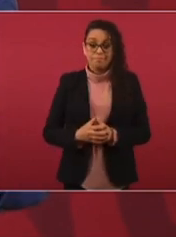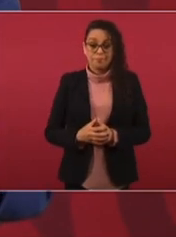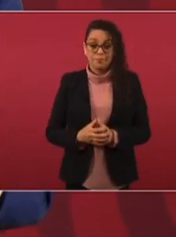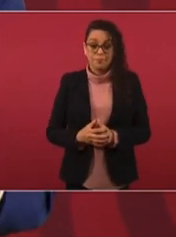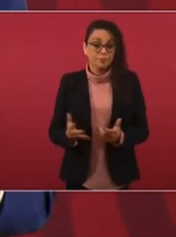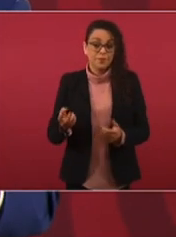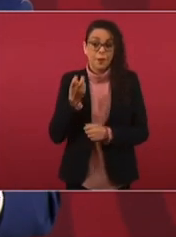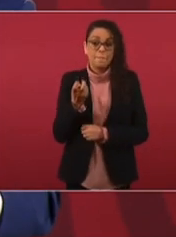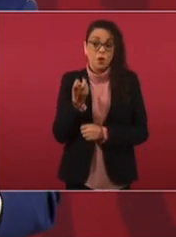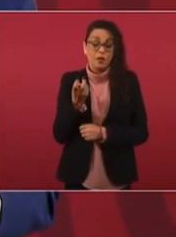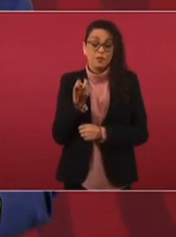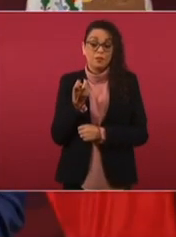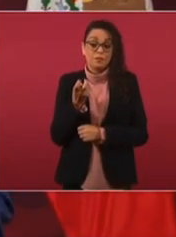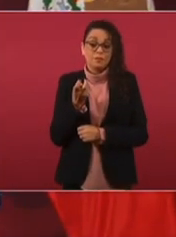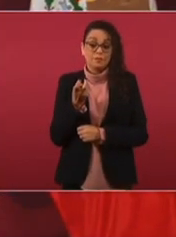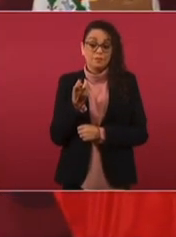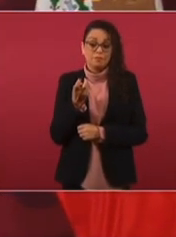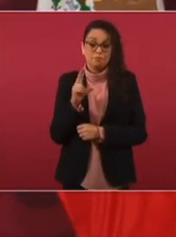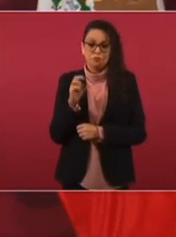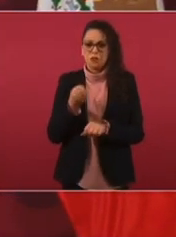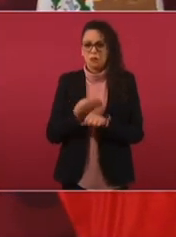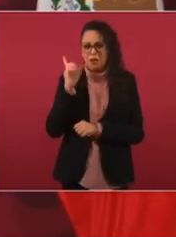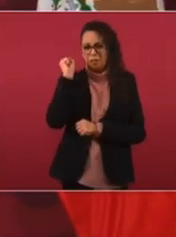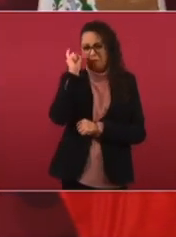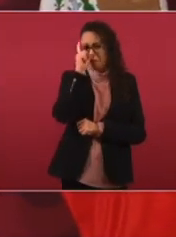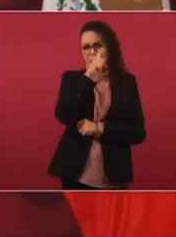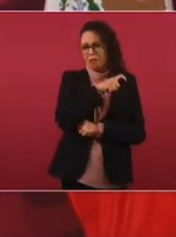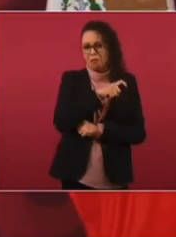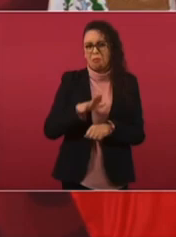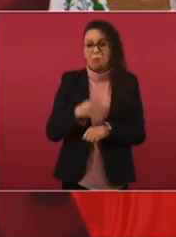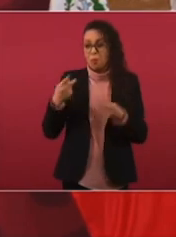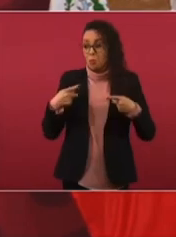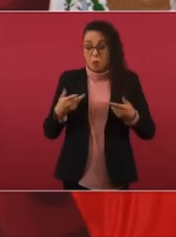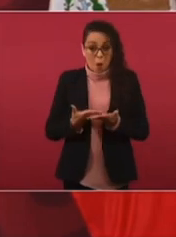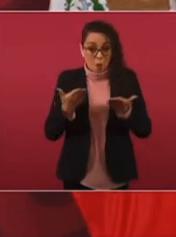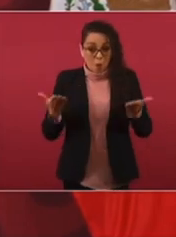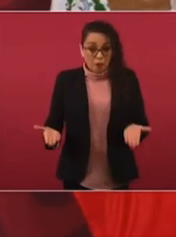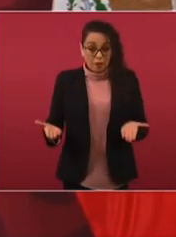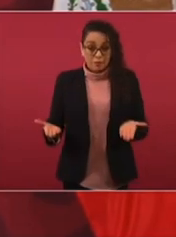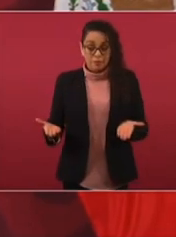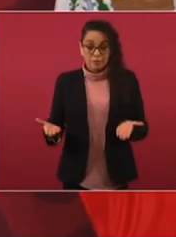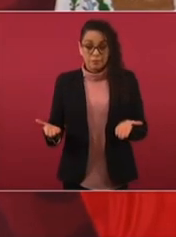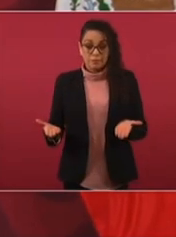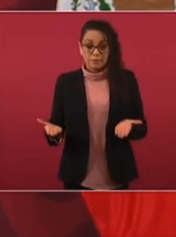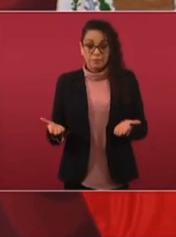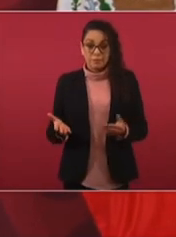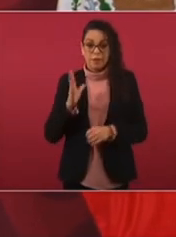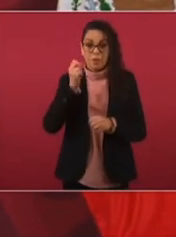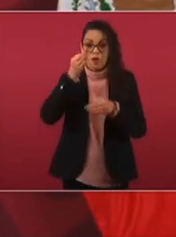por eso pues no está tan complicado porque ahora la gente pues ya despertó